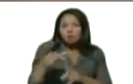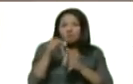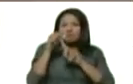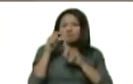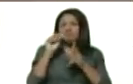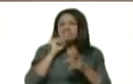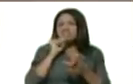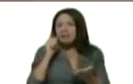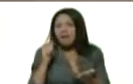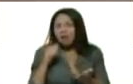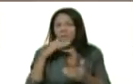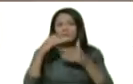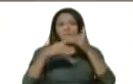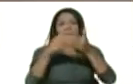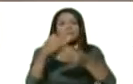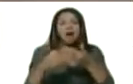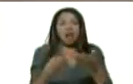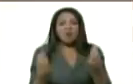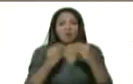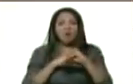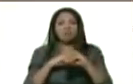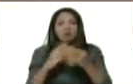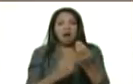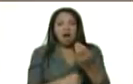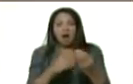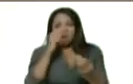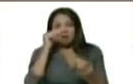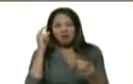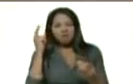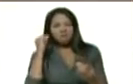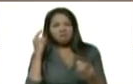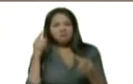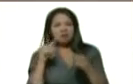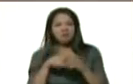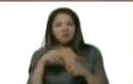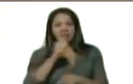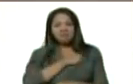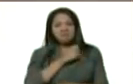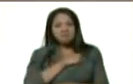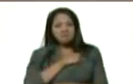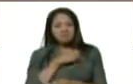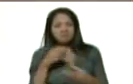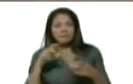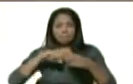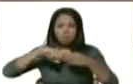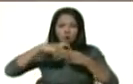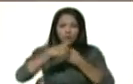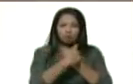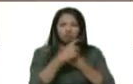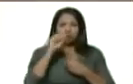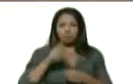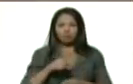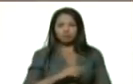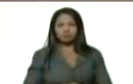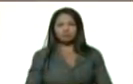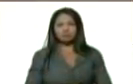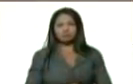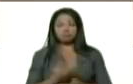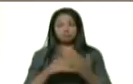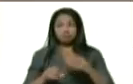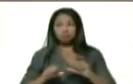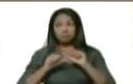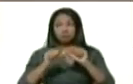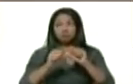Vamos avanzando en los acuerdos con nuestros hermanos, hermanas y camaradas del gran polo patriótico. Vamos